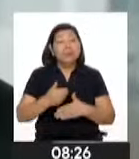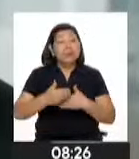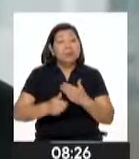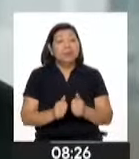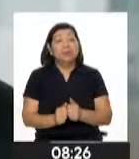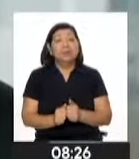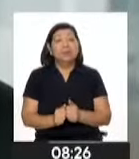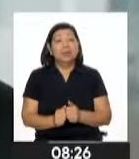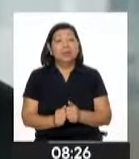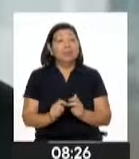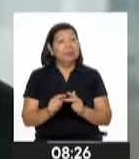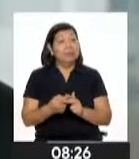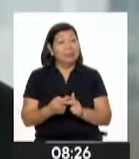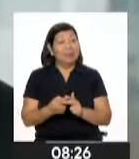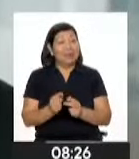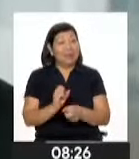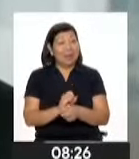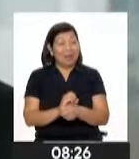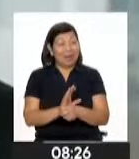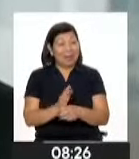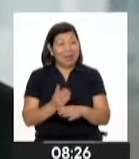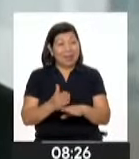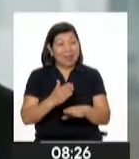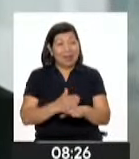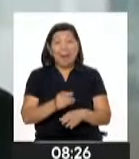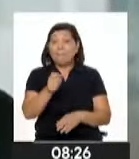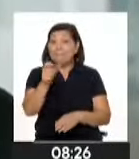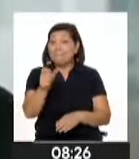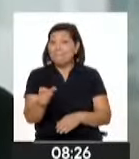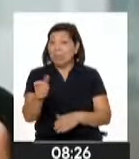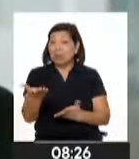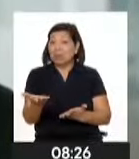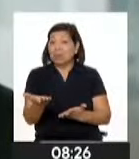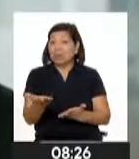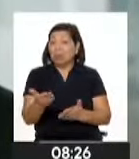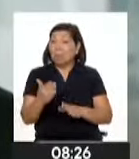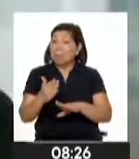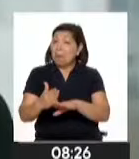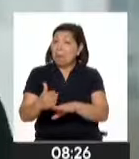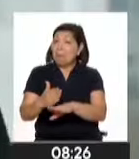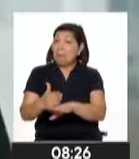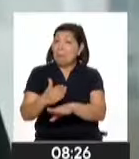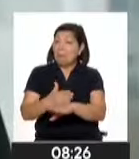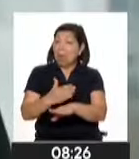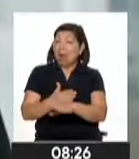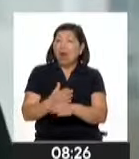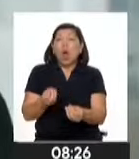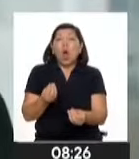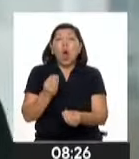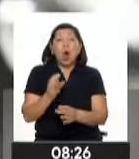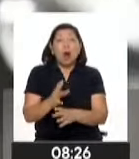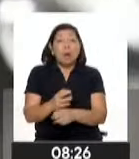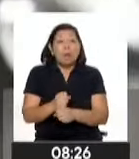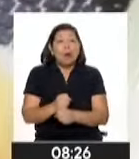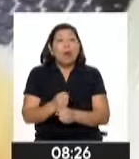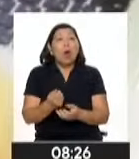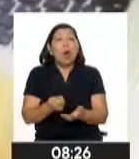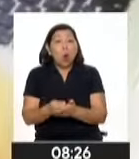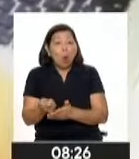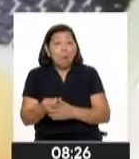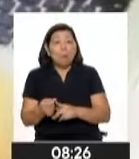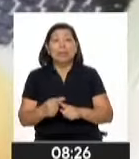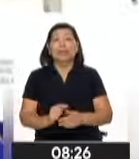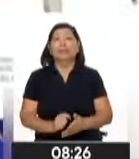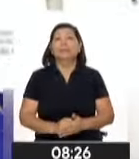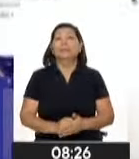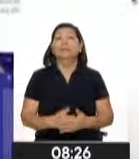a partir del inicio de la pandemia es que las personas se han ido progresivamente adaptando a las compras en línea.